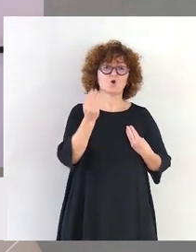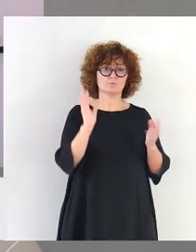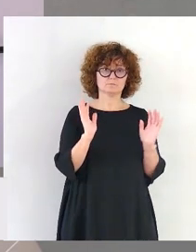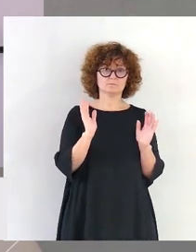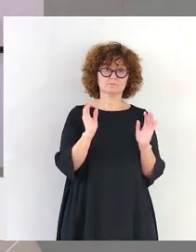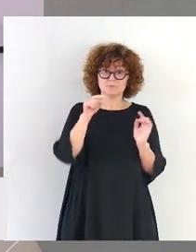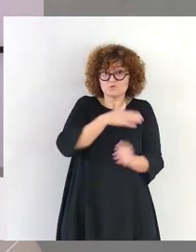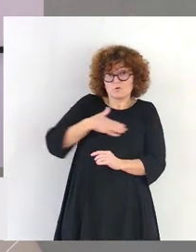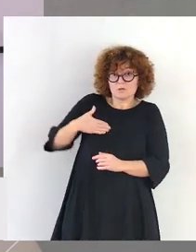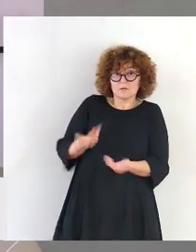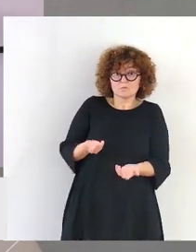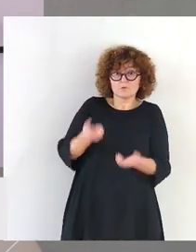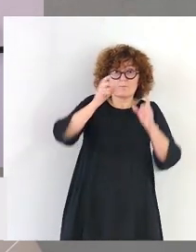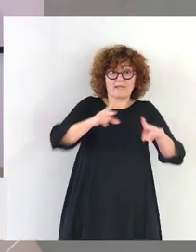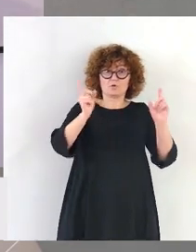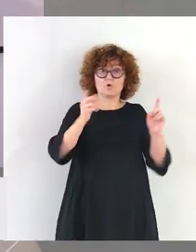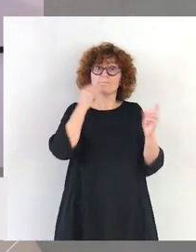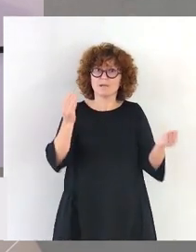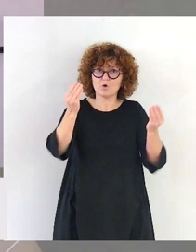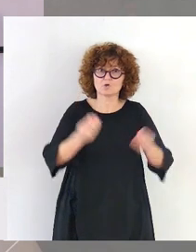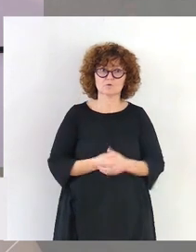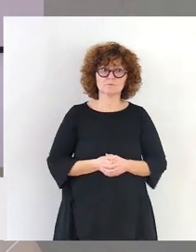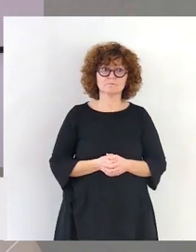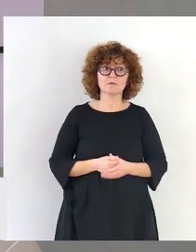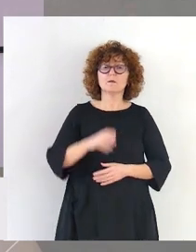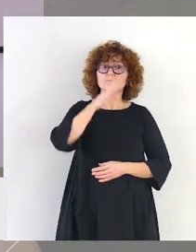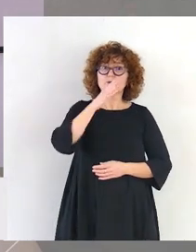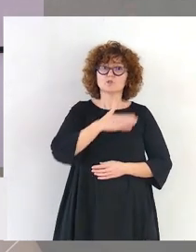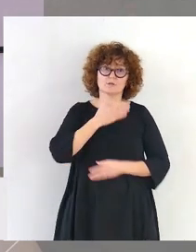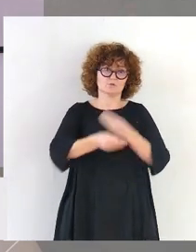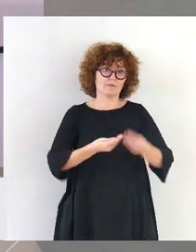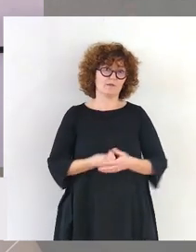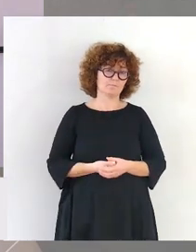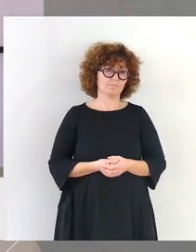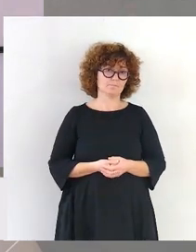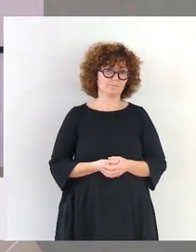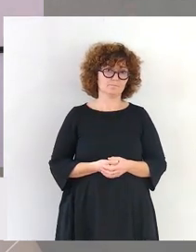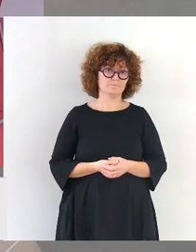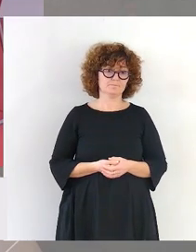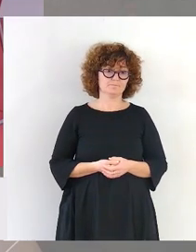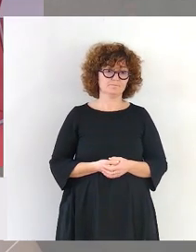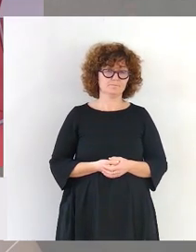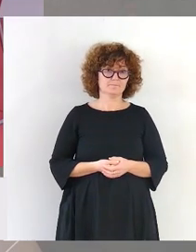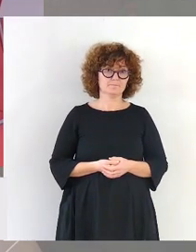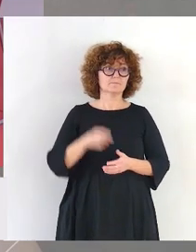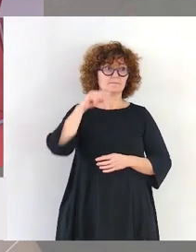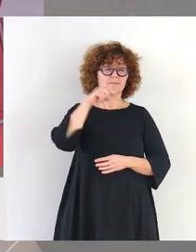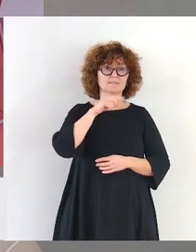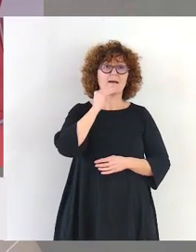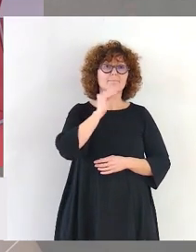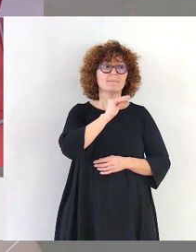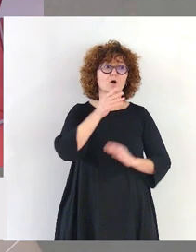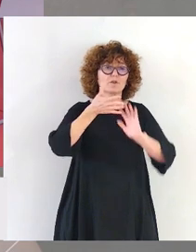esto es lo que queremos no peor sino mejor y por eso lo queremos hacerlo Esa es la Esa es la mejor definición de